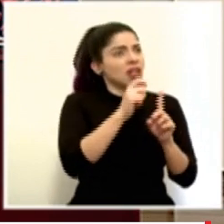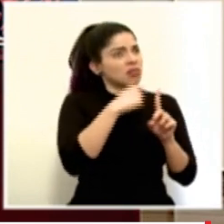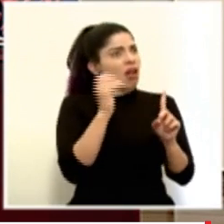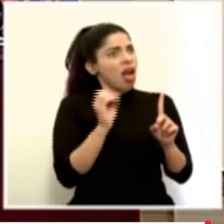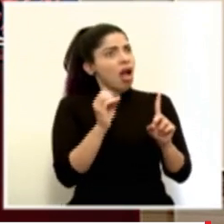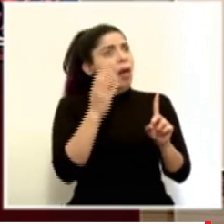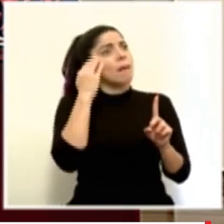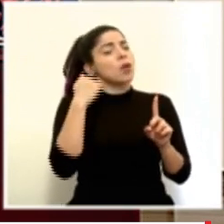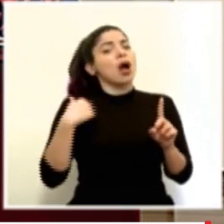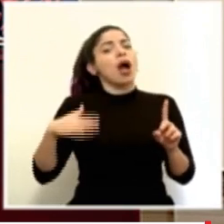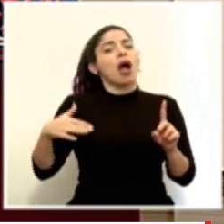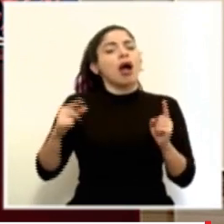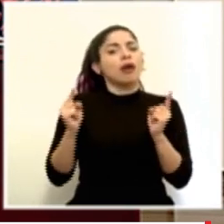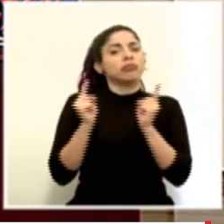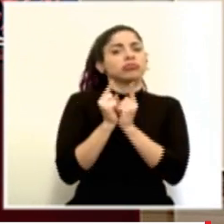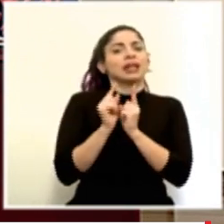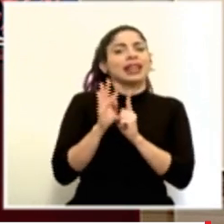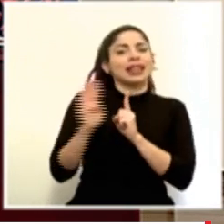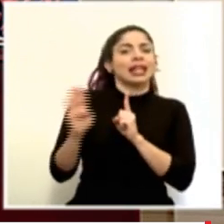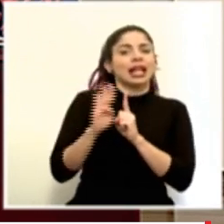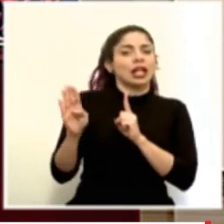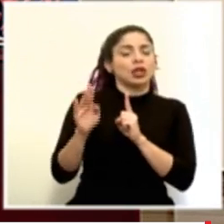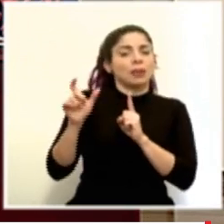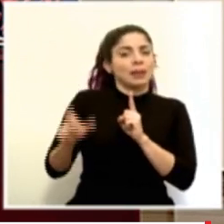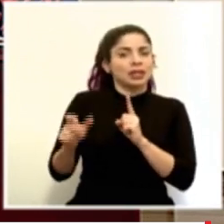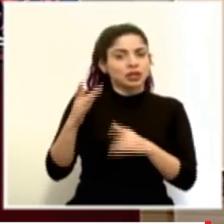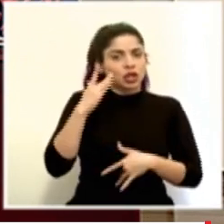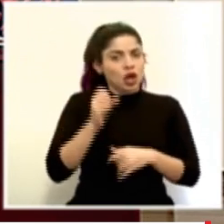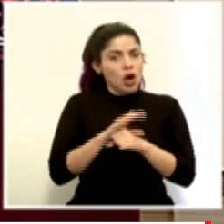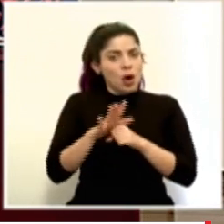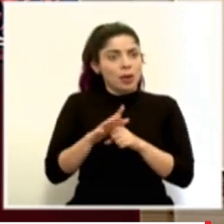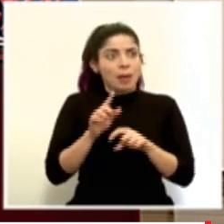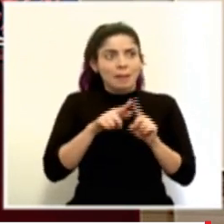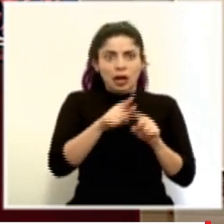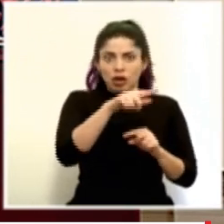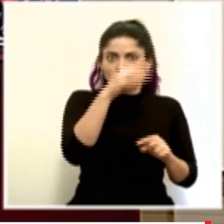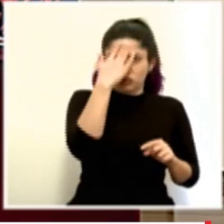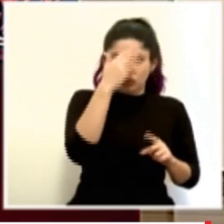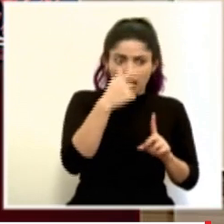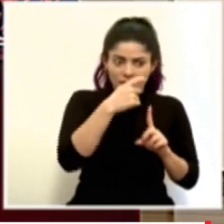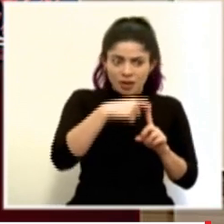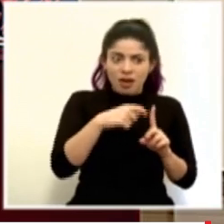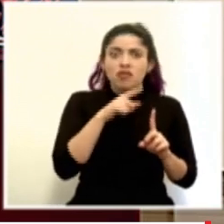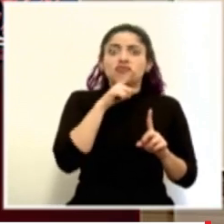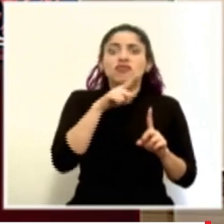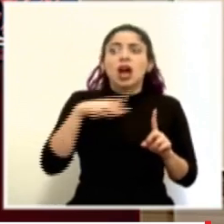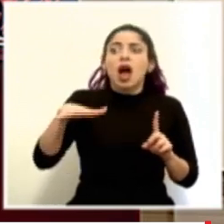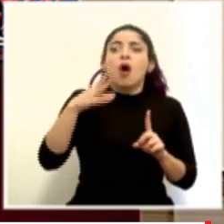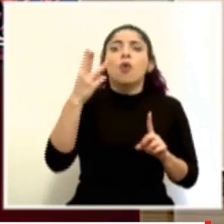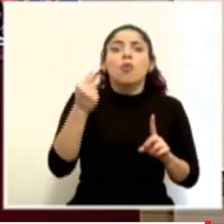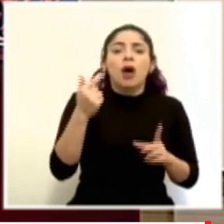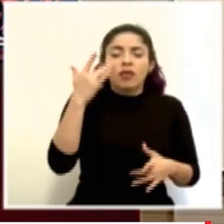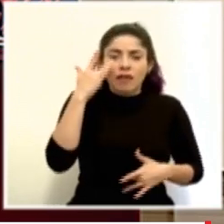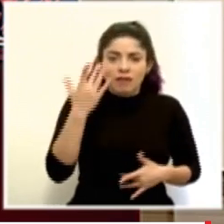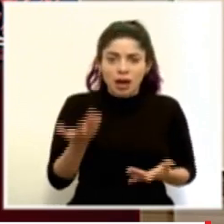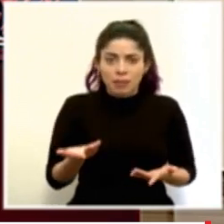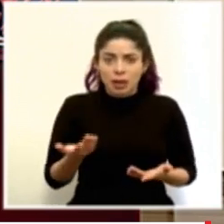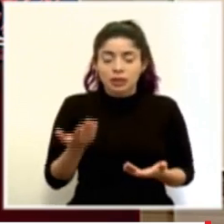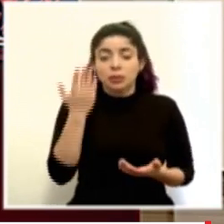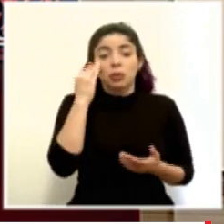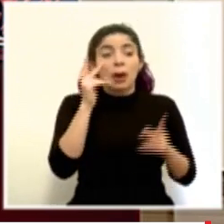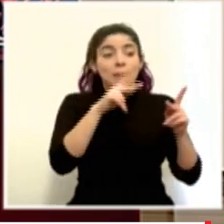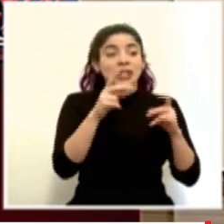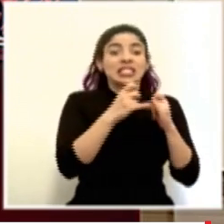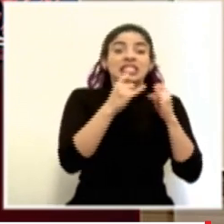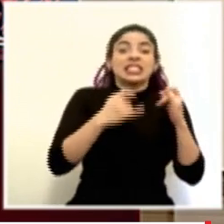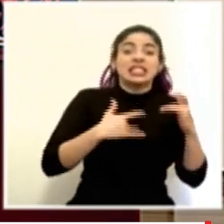contactos directos con alguien contagiado sin tener un conocimiento del impacto real en la zona, ya que personas